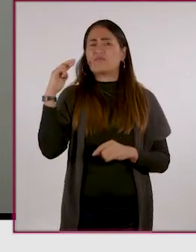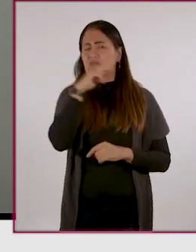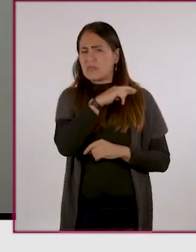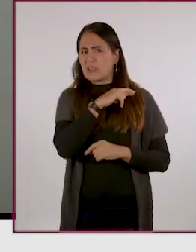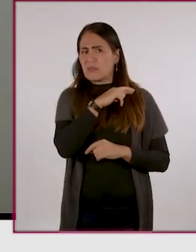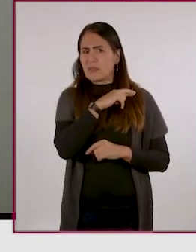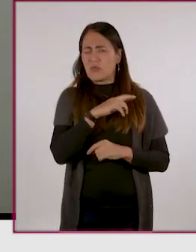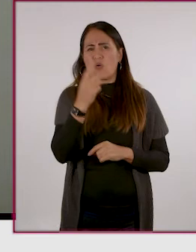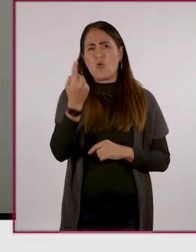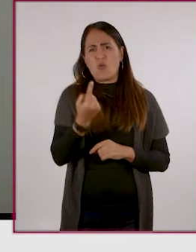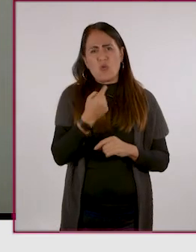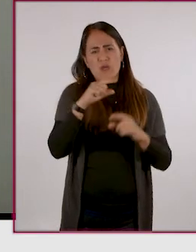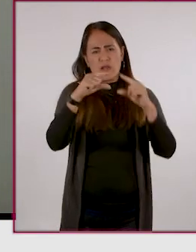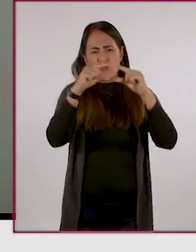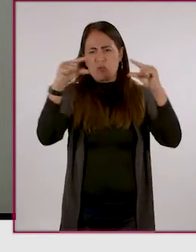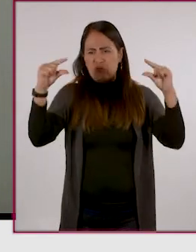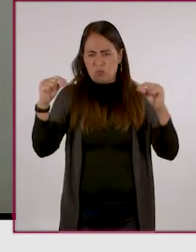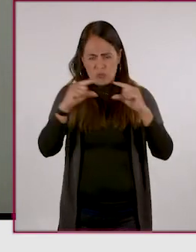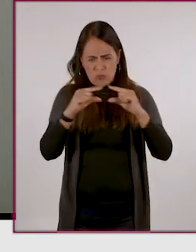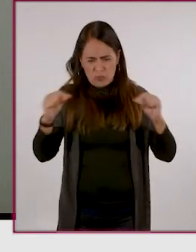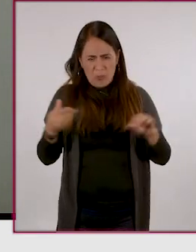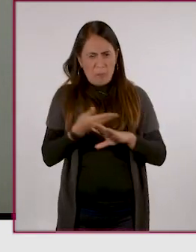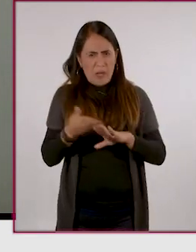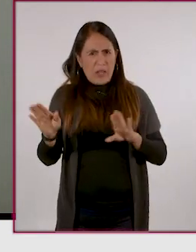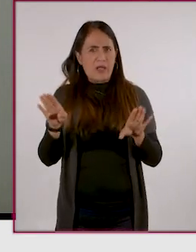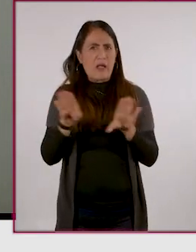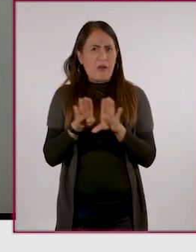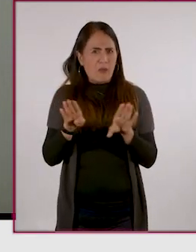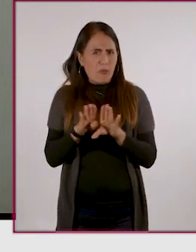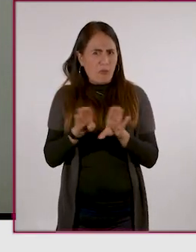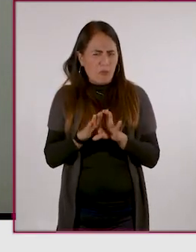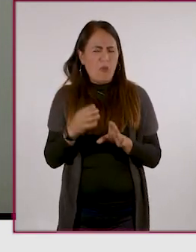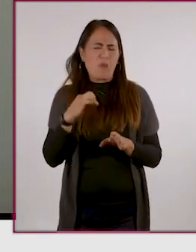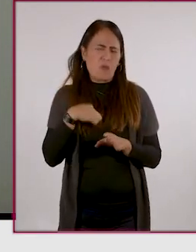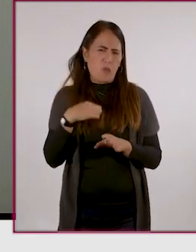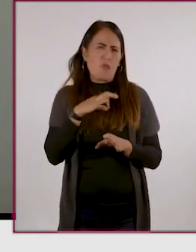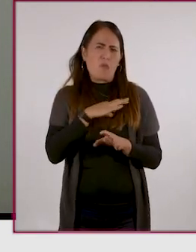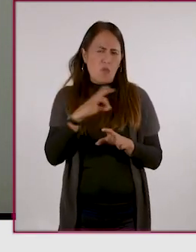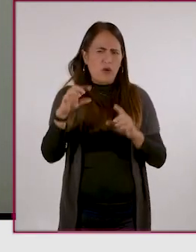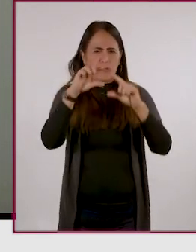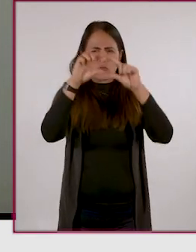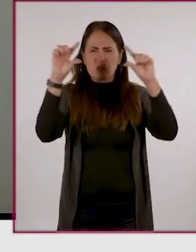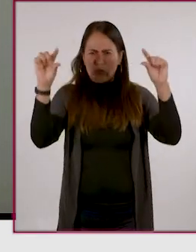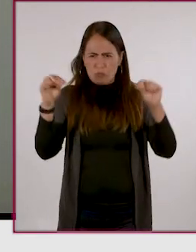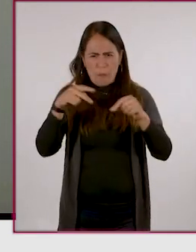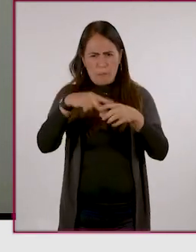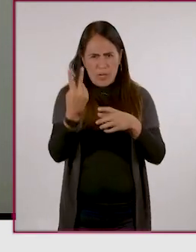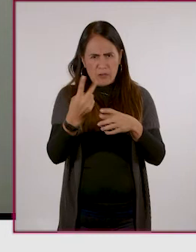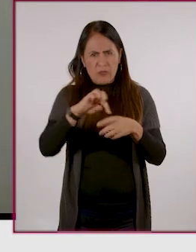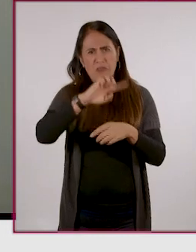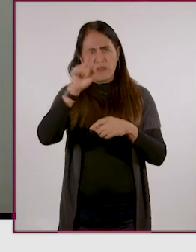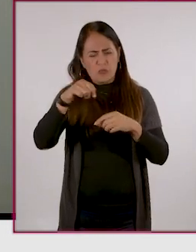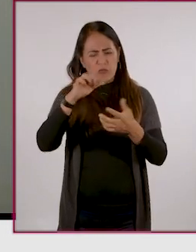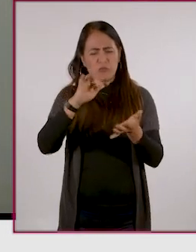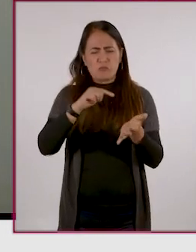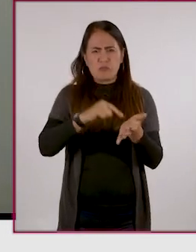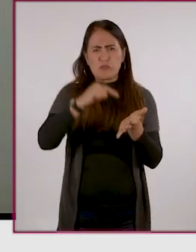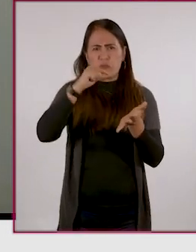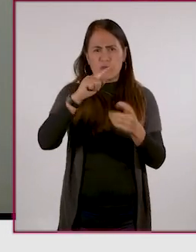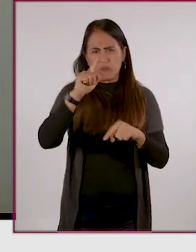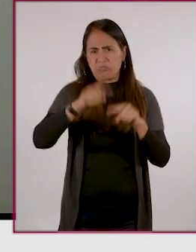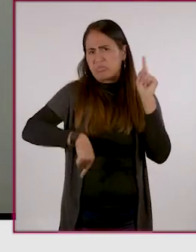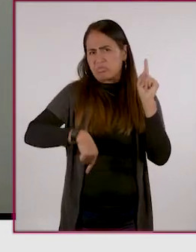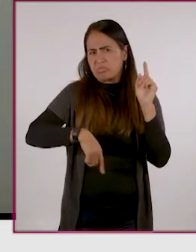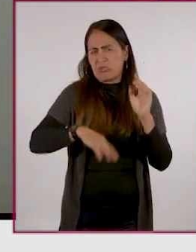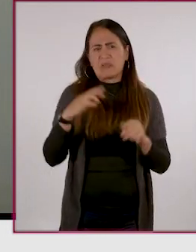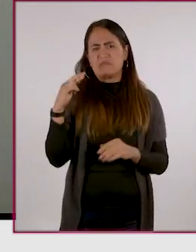rápida, ¿no? ¿Cómo selecciono solamente las filas en blanco, ¿no? Entonces, bueno, puedo seleccionar algunas filas y eliminarlas con un clic, ¿no? Principalmente